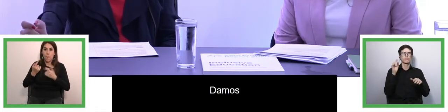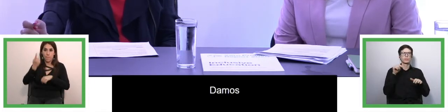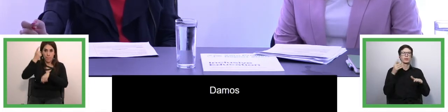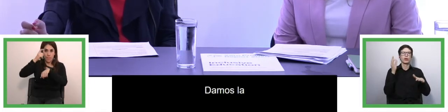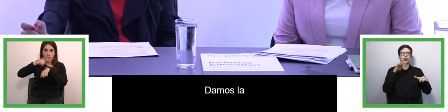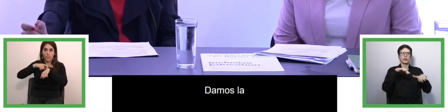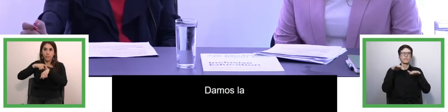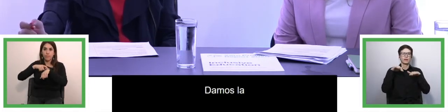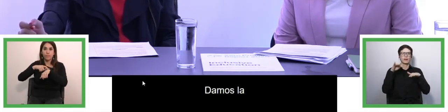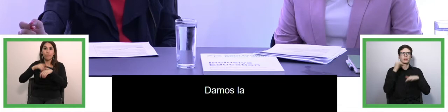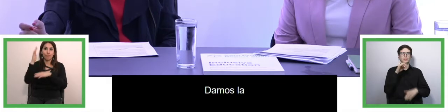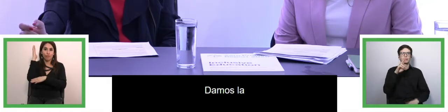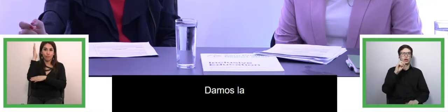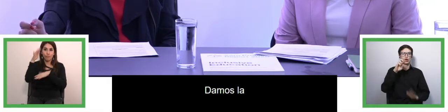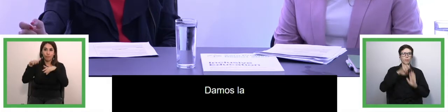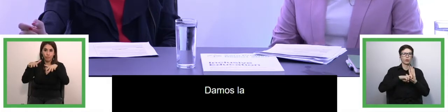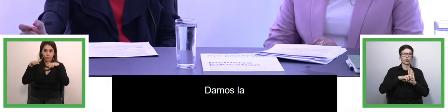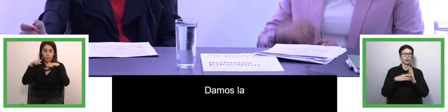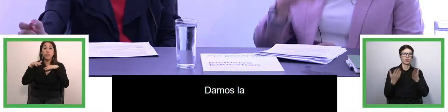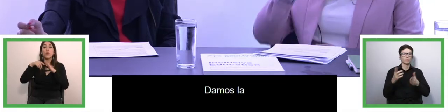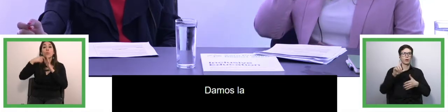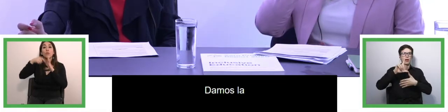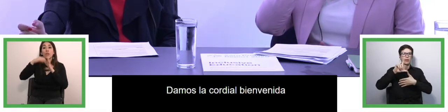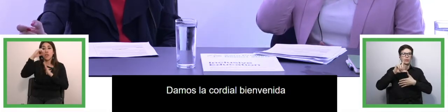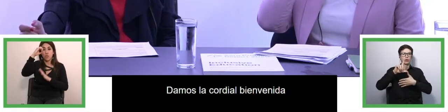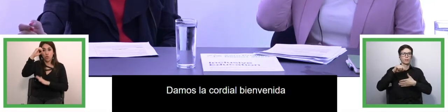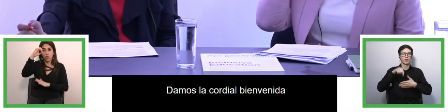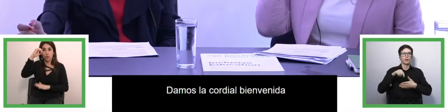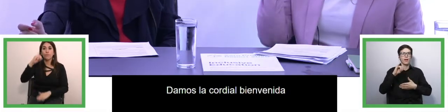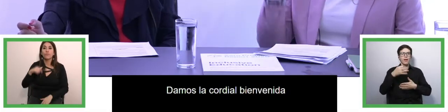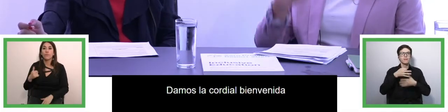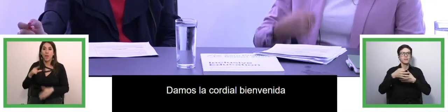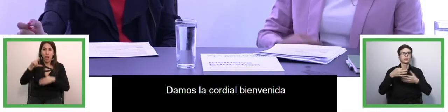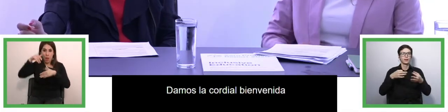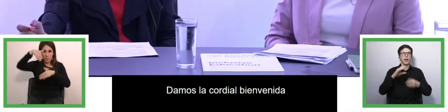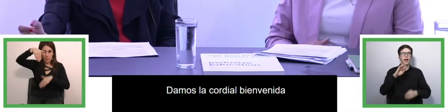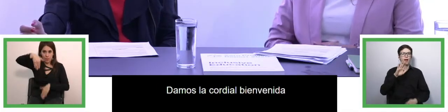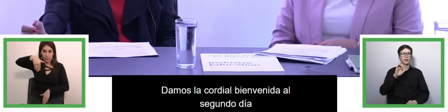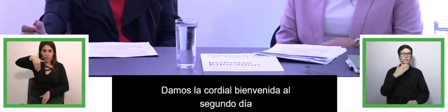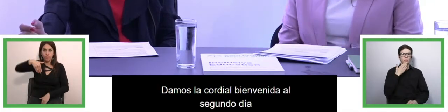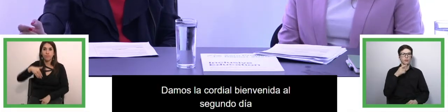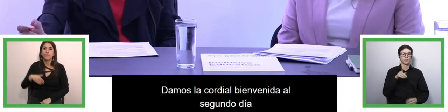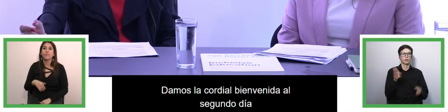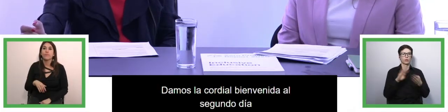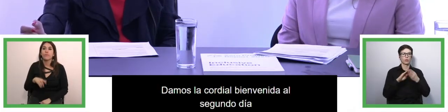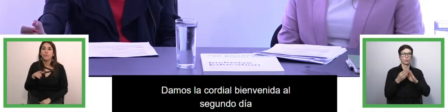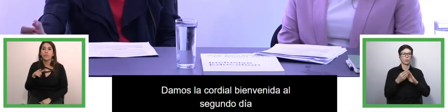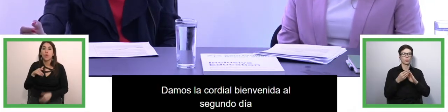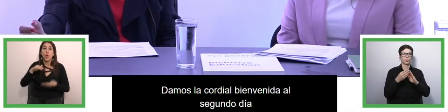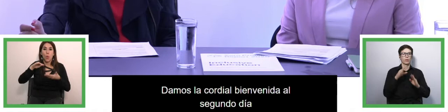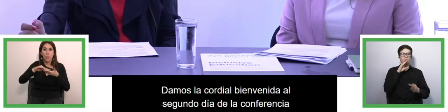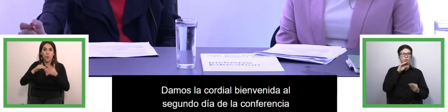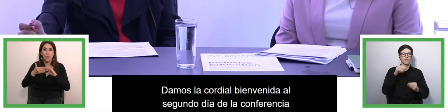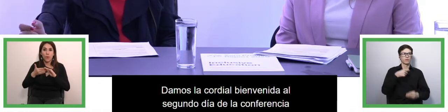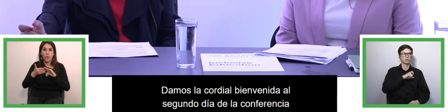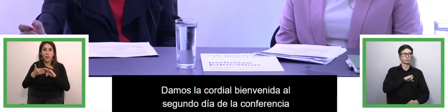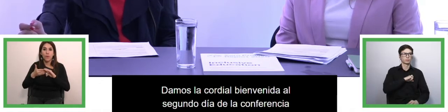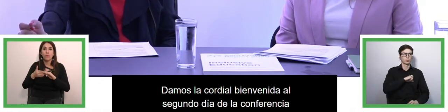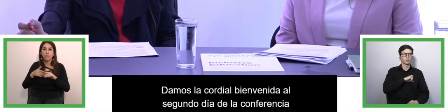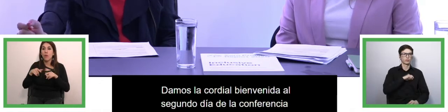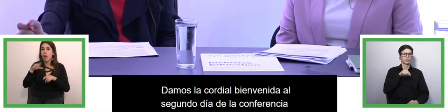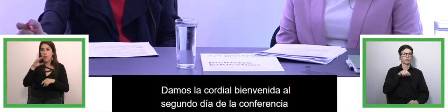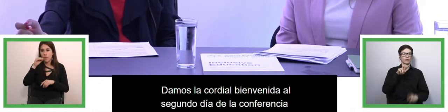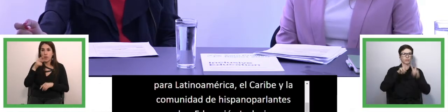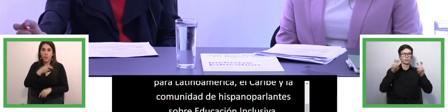Ciro Project para Latinoamérica, el Caribe y la comunidad hispanoparlante sobre